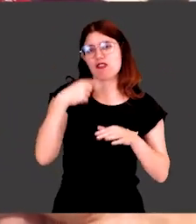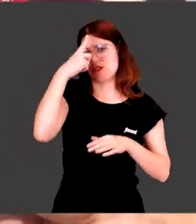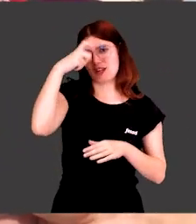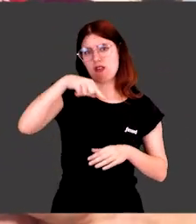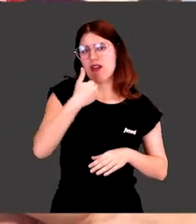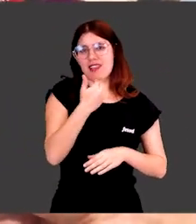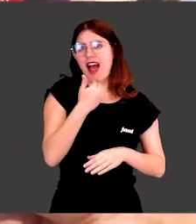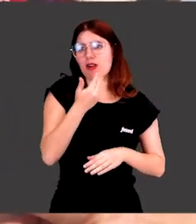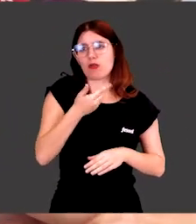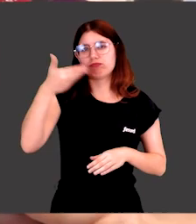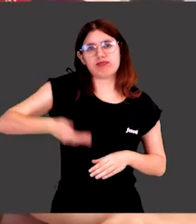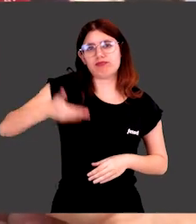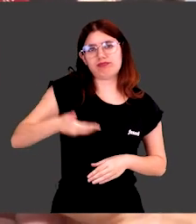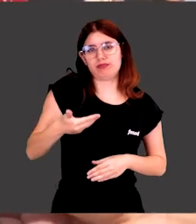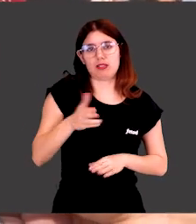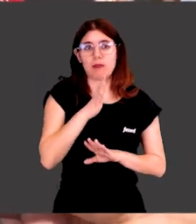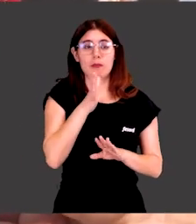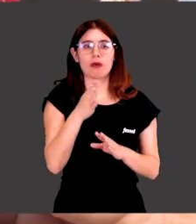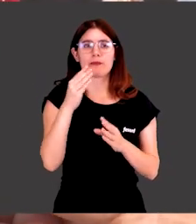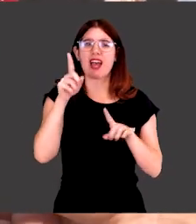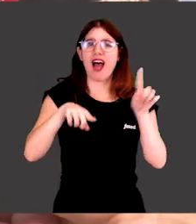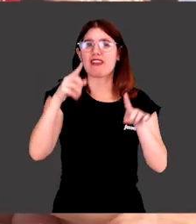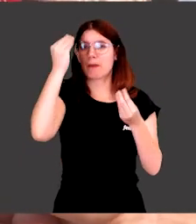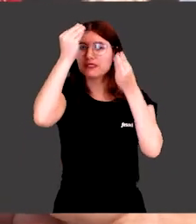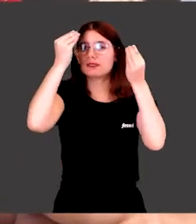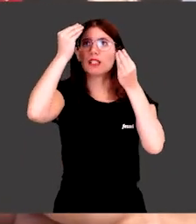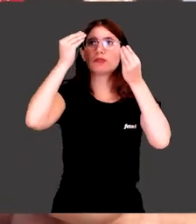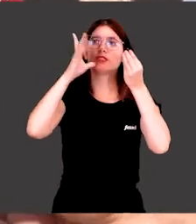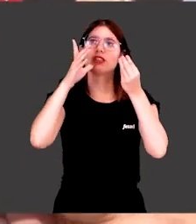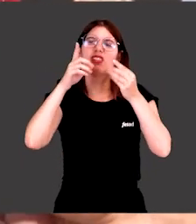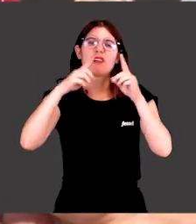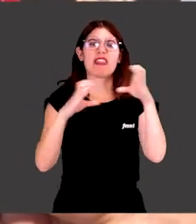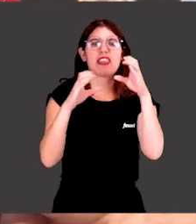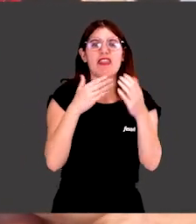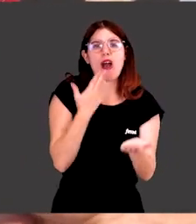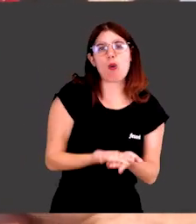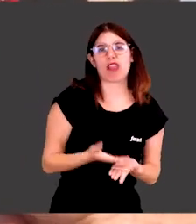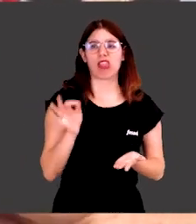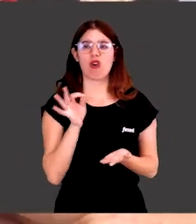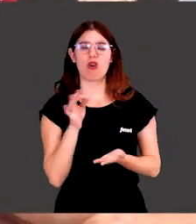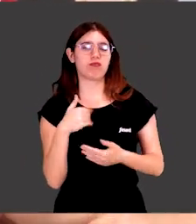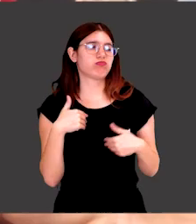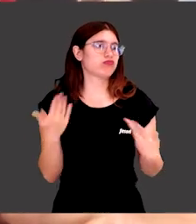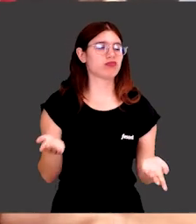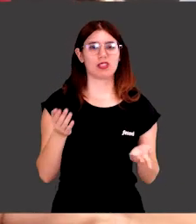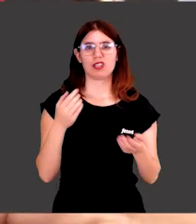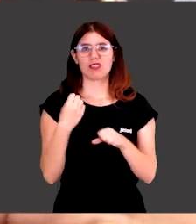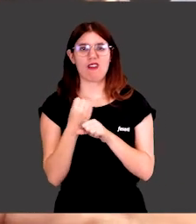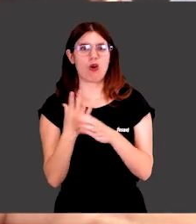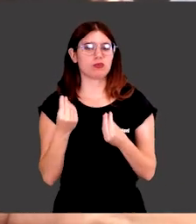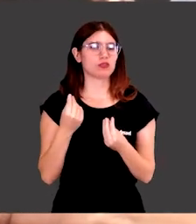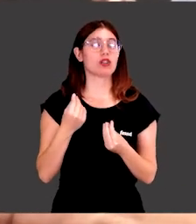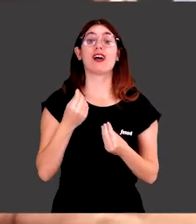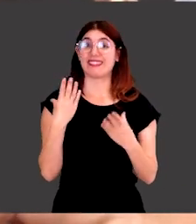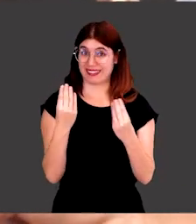ciencia, creo que es algo que realmente tenemos que hacer. Porque muchas veces pensamos que la ciencia a lo mejor es aburrida o que lleva muchísimo